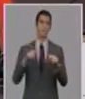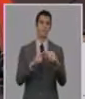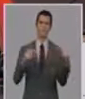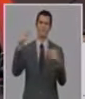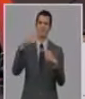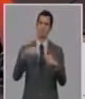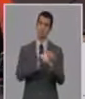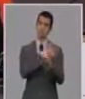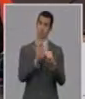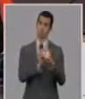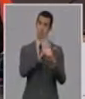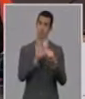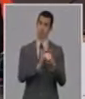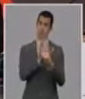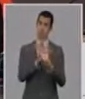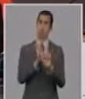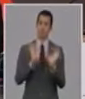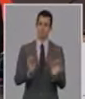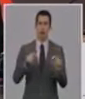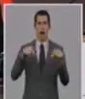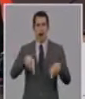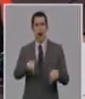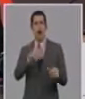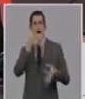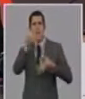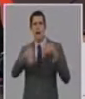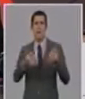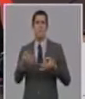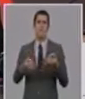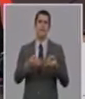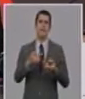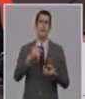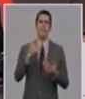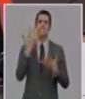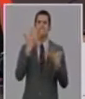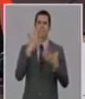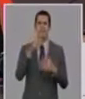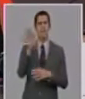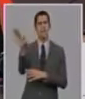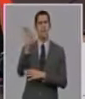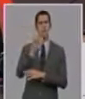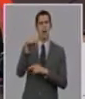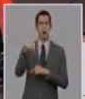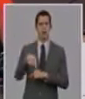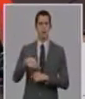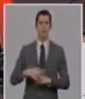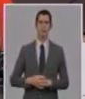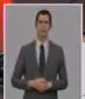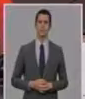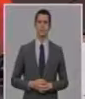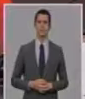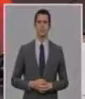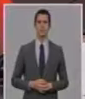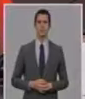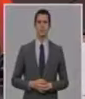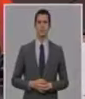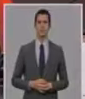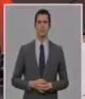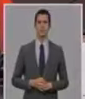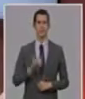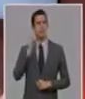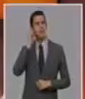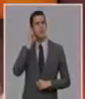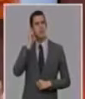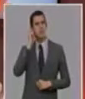Y para ello, bueno, pues en esta emisión me acompaña en la conducción de nuestro Cuba Debate en Mesa Redonda la colega Ana